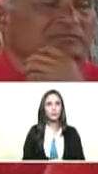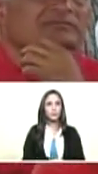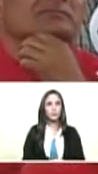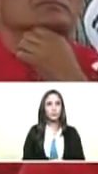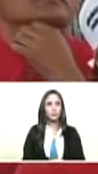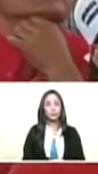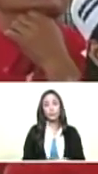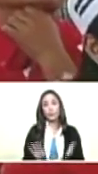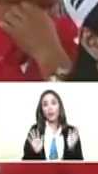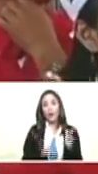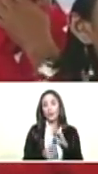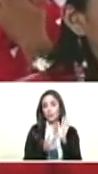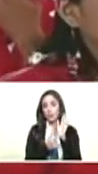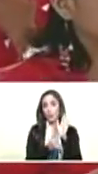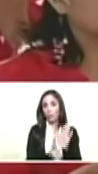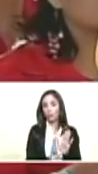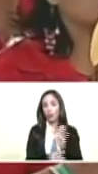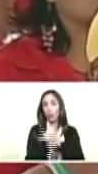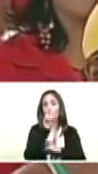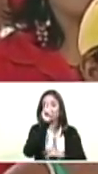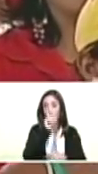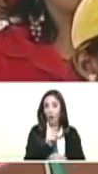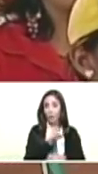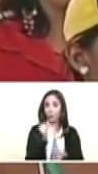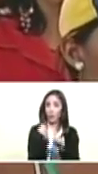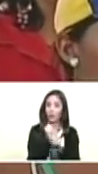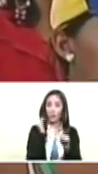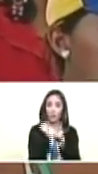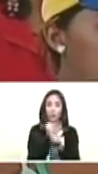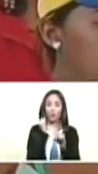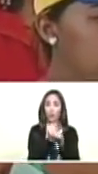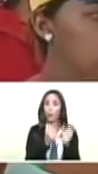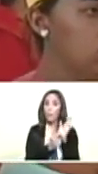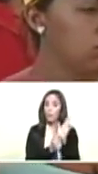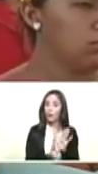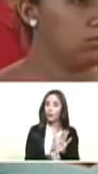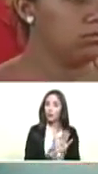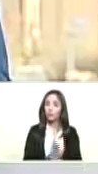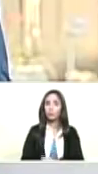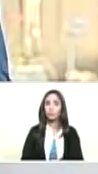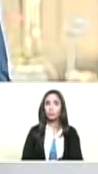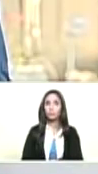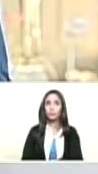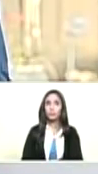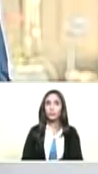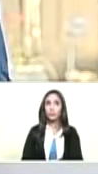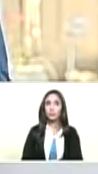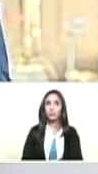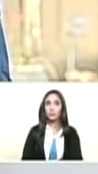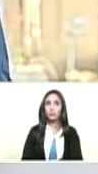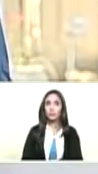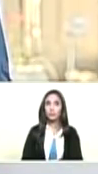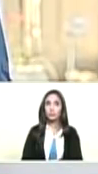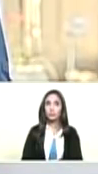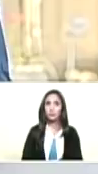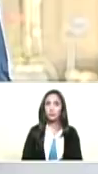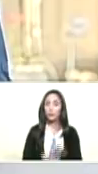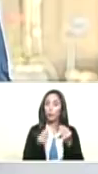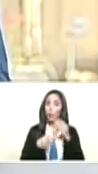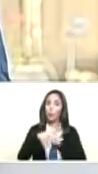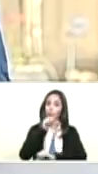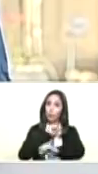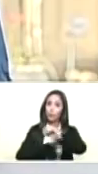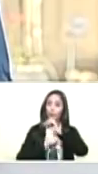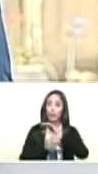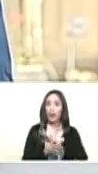Si algo se ha demostrado en estos dos años, compatriotas que me escuchan, si algo se ha demostrado en estos dos años de combate, es que el camino